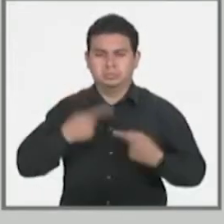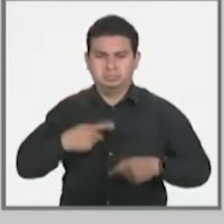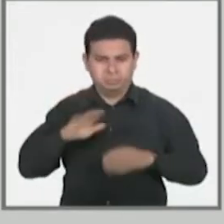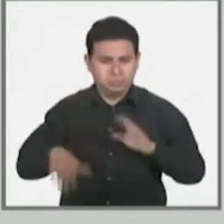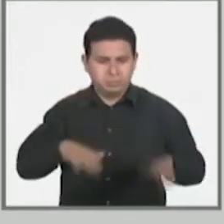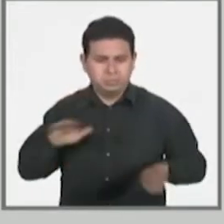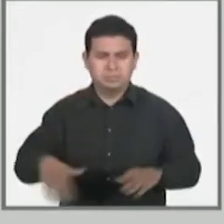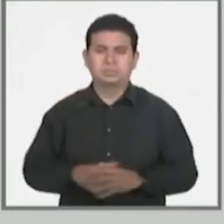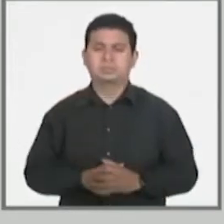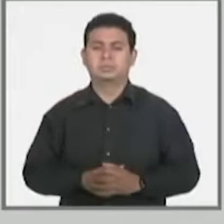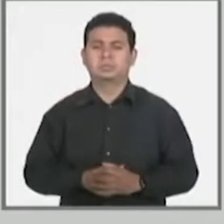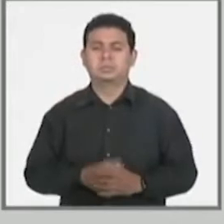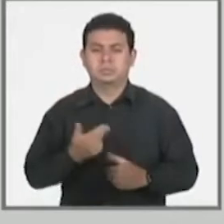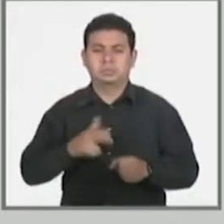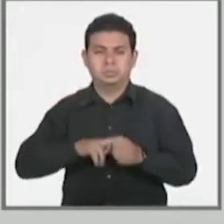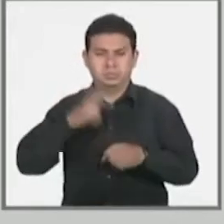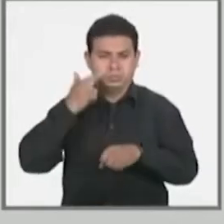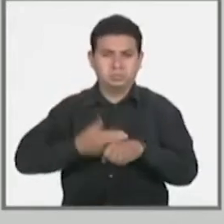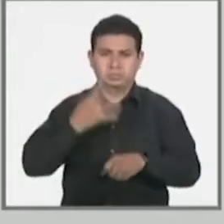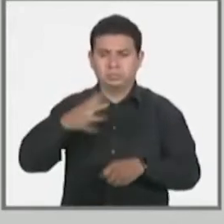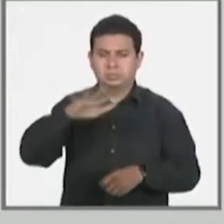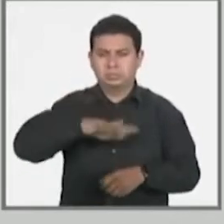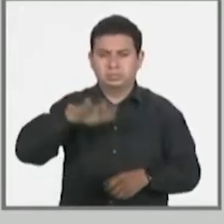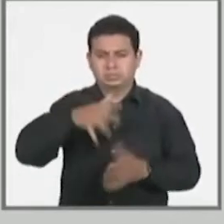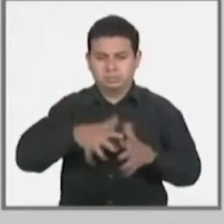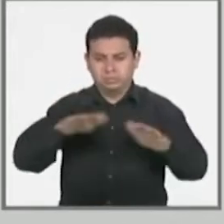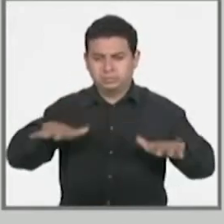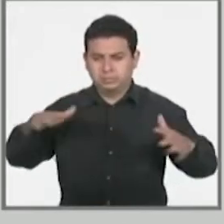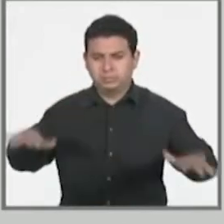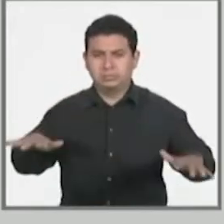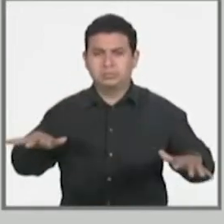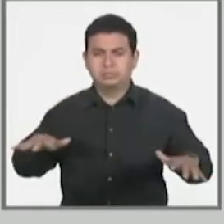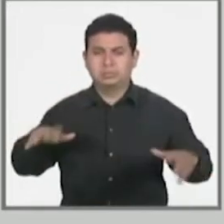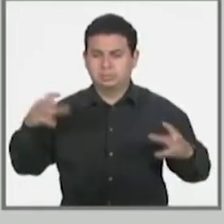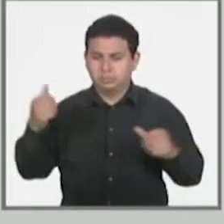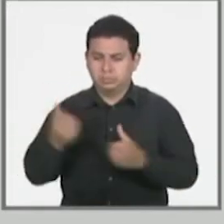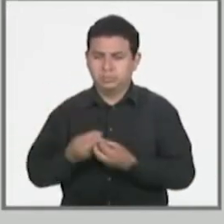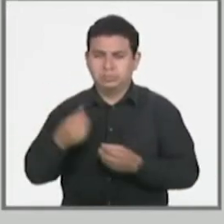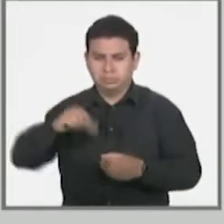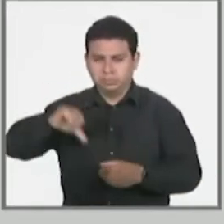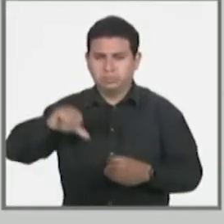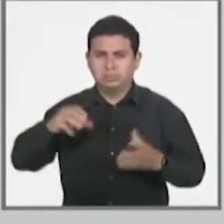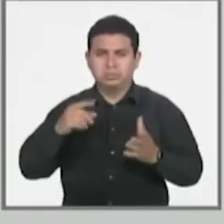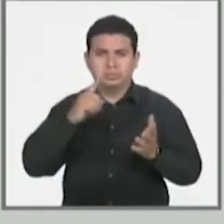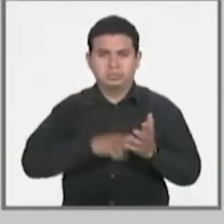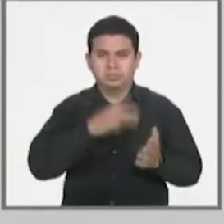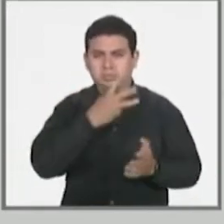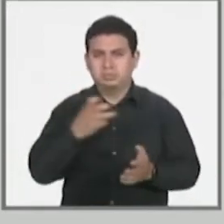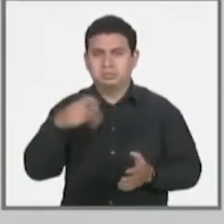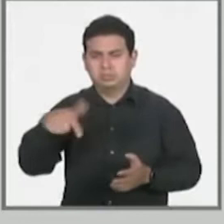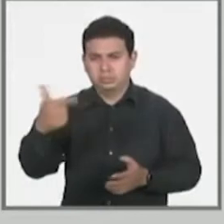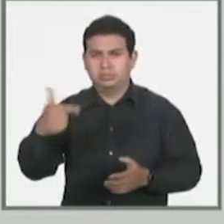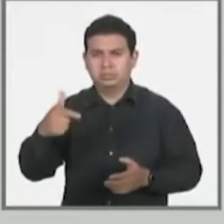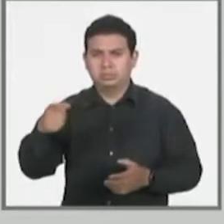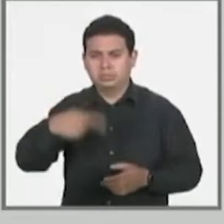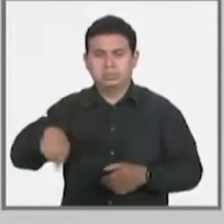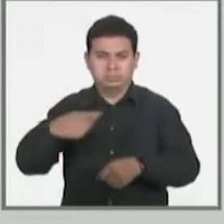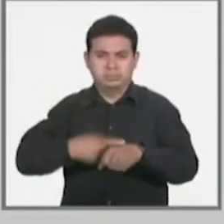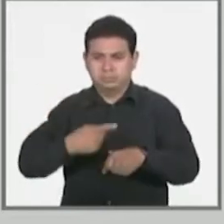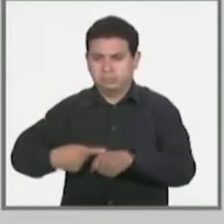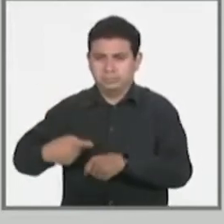funciones la comisión sanitaria número cuatro costa hasta el día de hoy presenta mil 312 casos